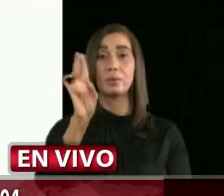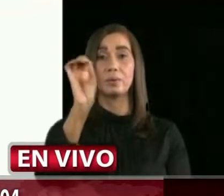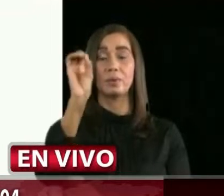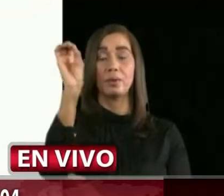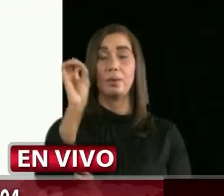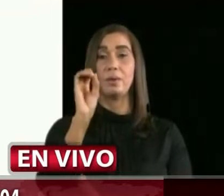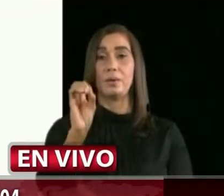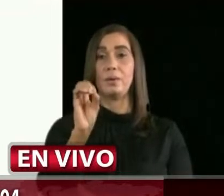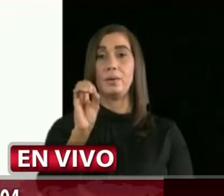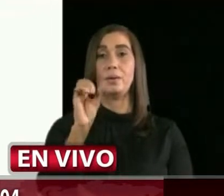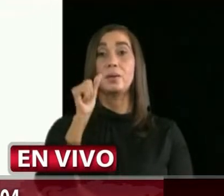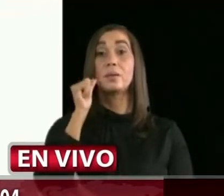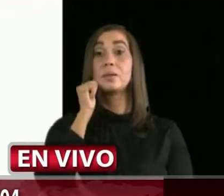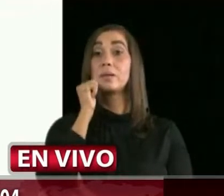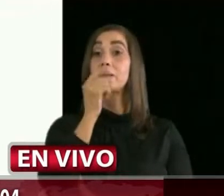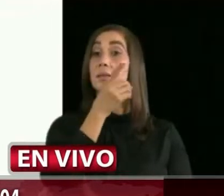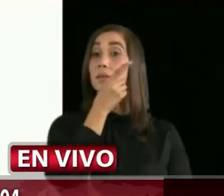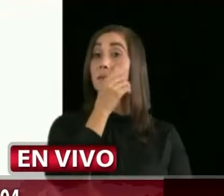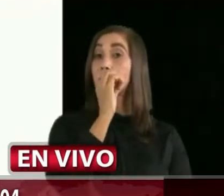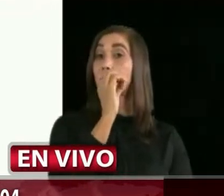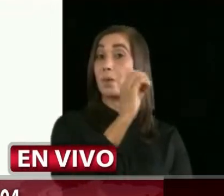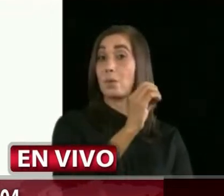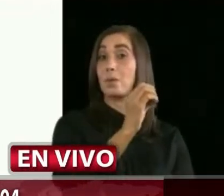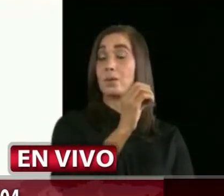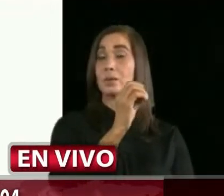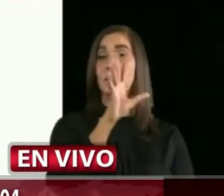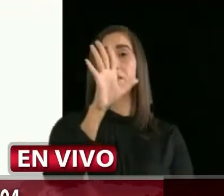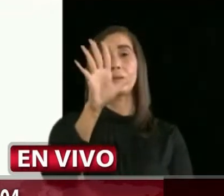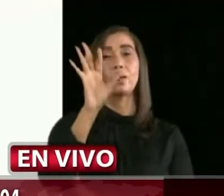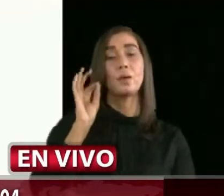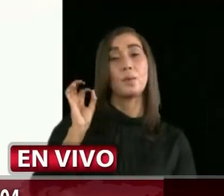6.87% Santo Domingo Oeste,